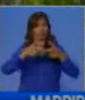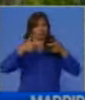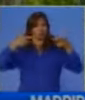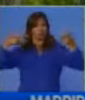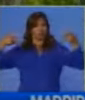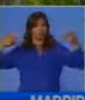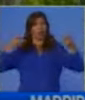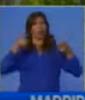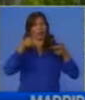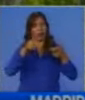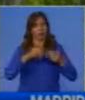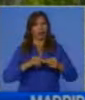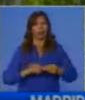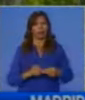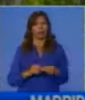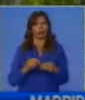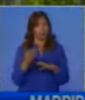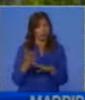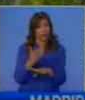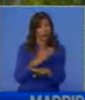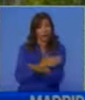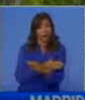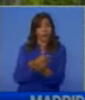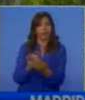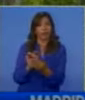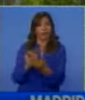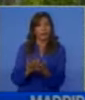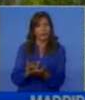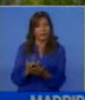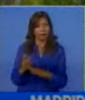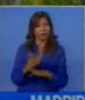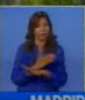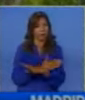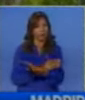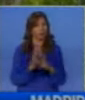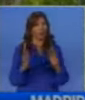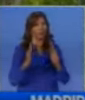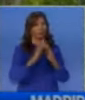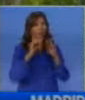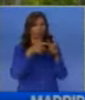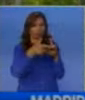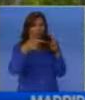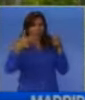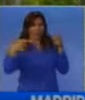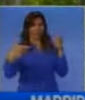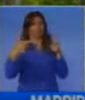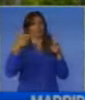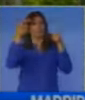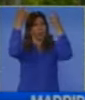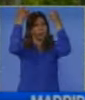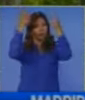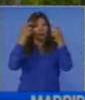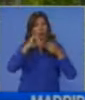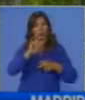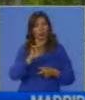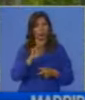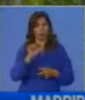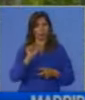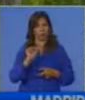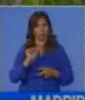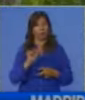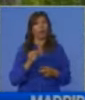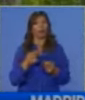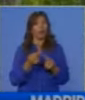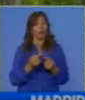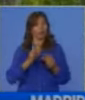Moncloa. Previo a esta cita, el presidente Correa estuvo también en el Palacio de la Zarzuela, donde visitó al monarca español, el rey Juan Carlos. A